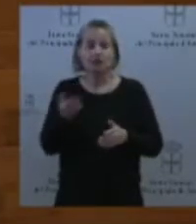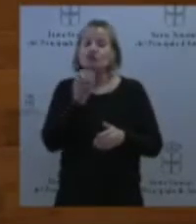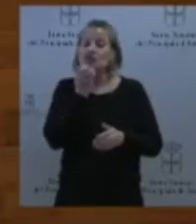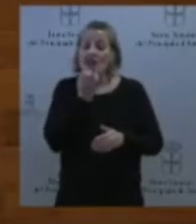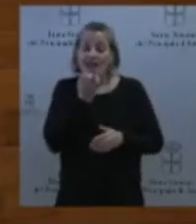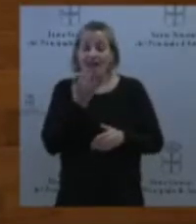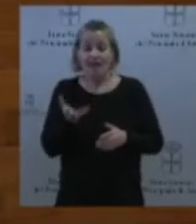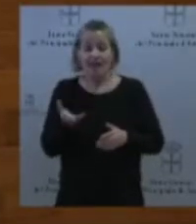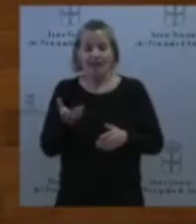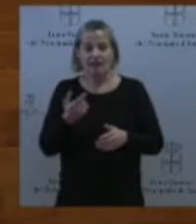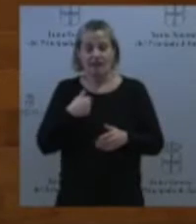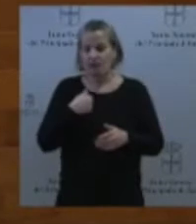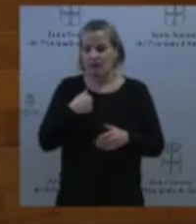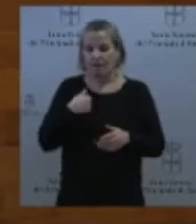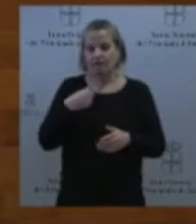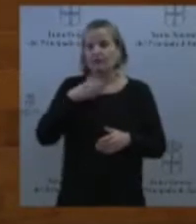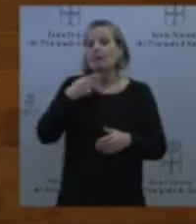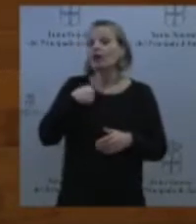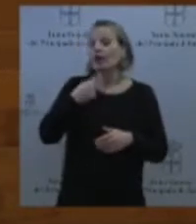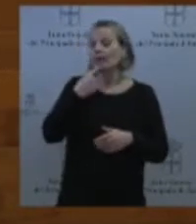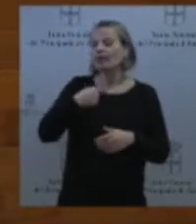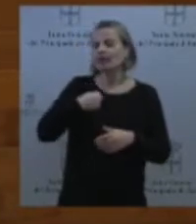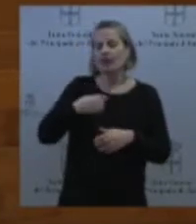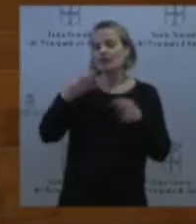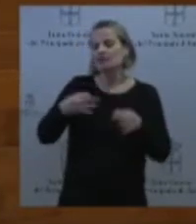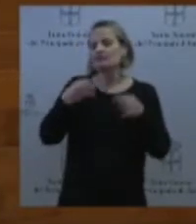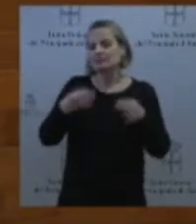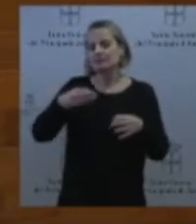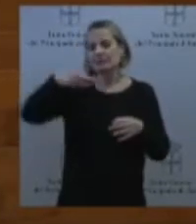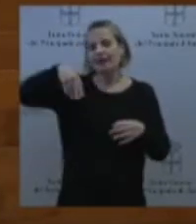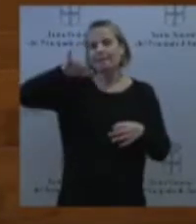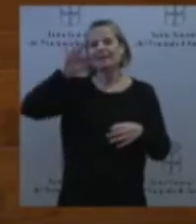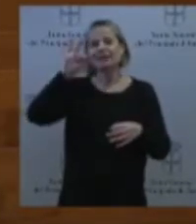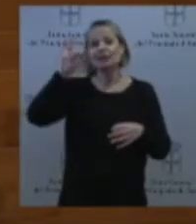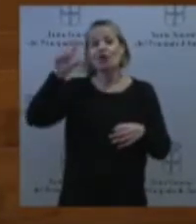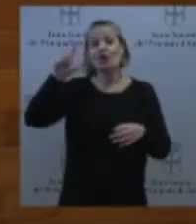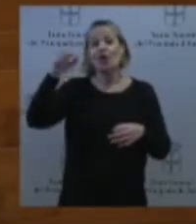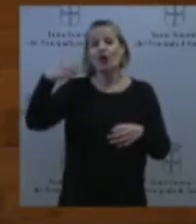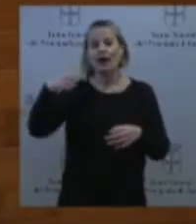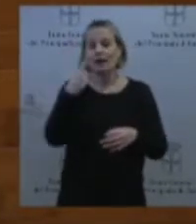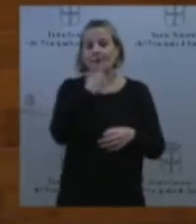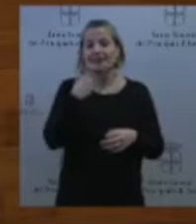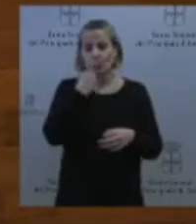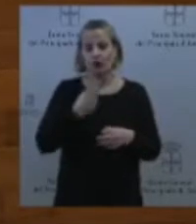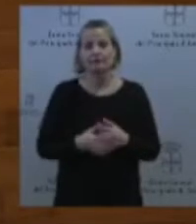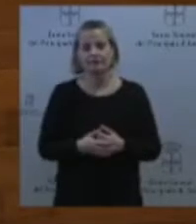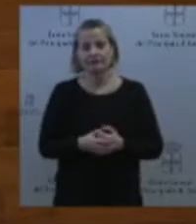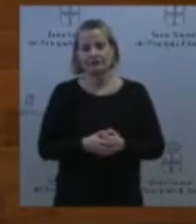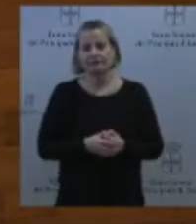porque prestábame a Asgaia a aprender y entender cómo, a través de la mitología, los griegos y les gregues, que también la